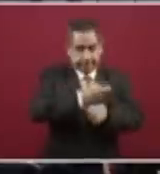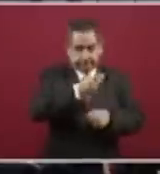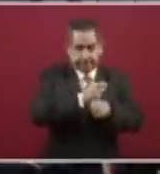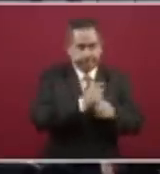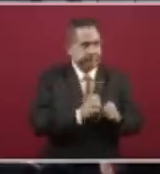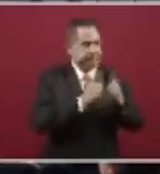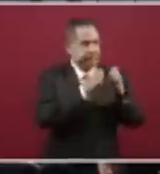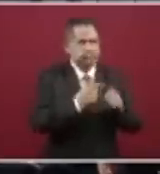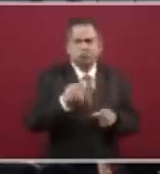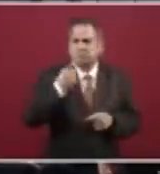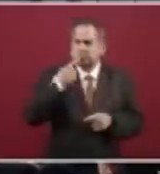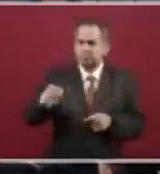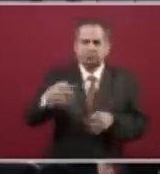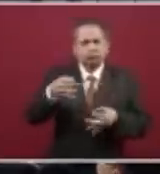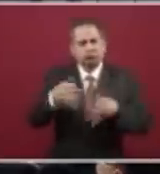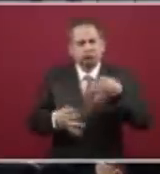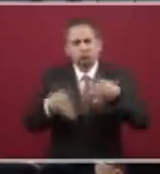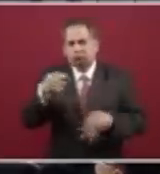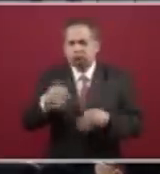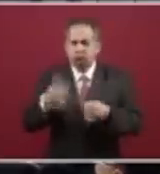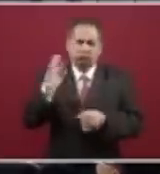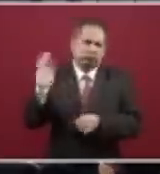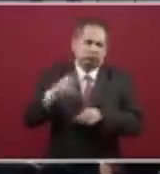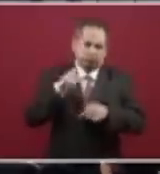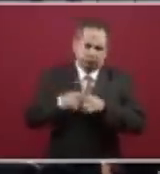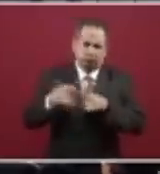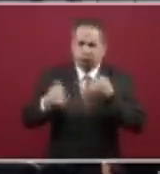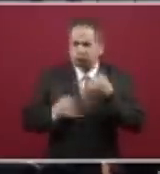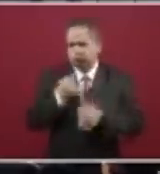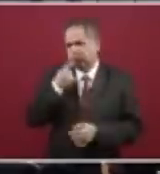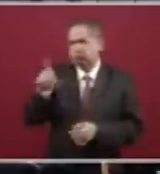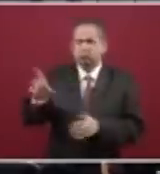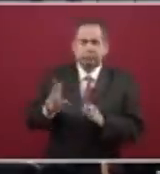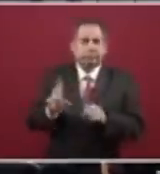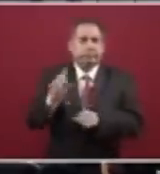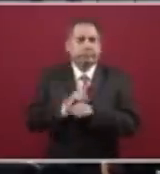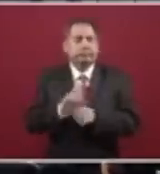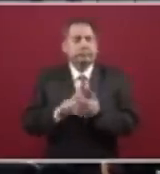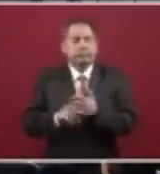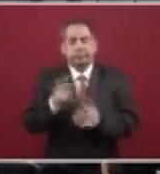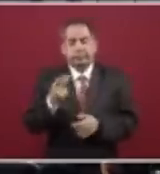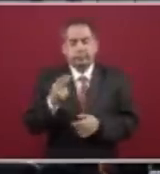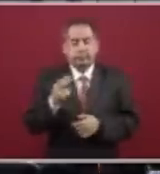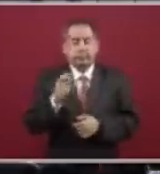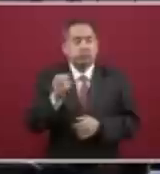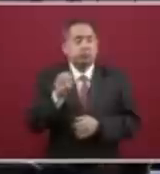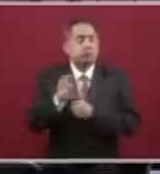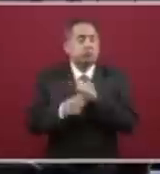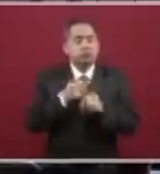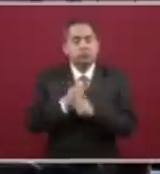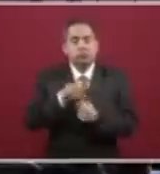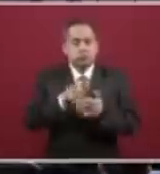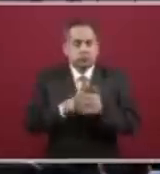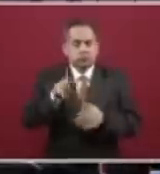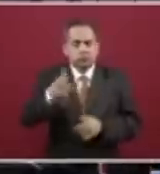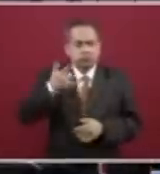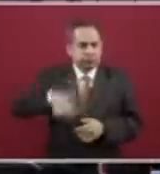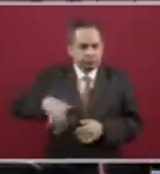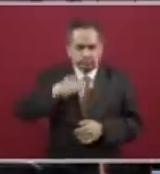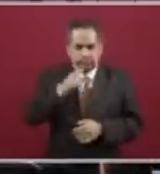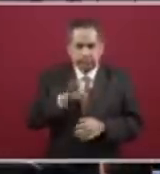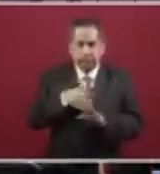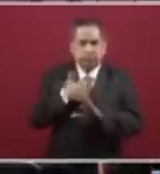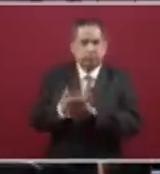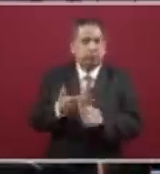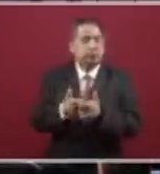juicio contencioso administrativo federal el 25 de octubre de 2018 y ha comentado en contra